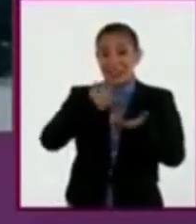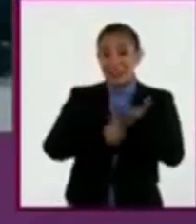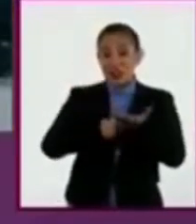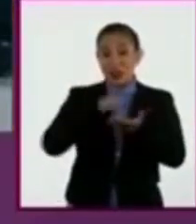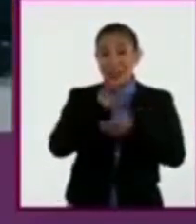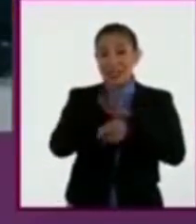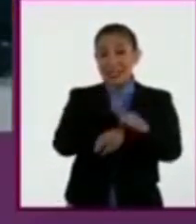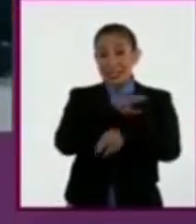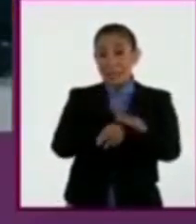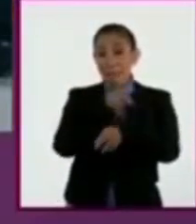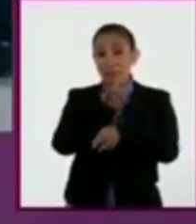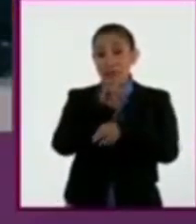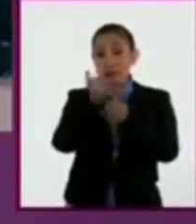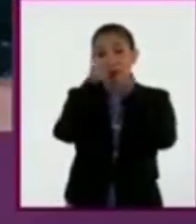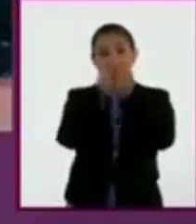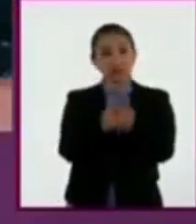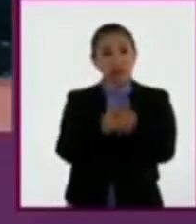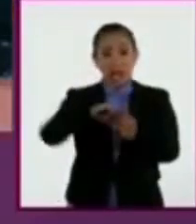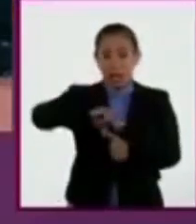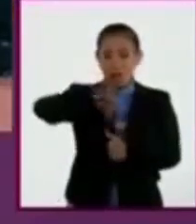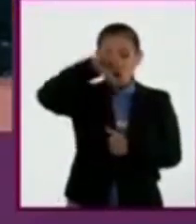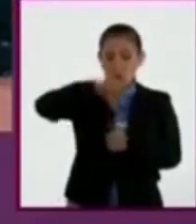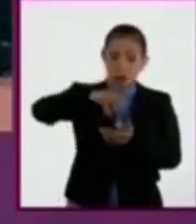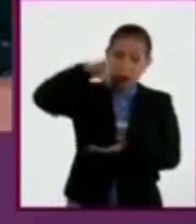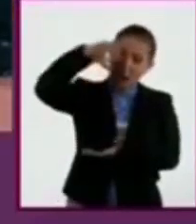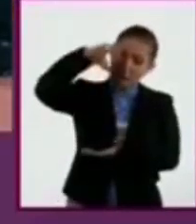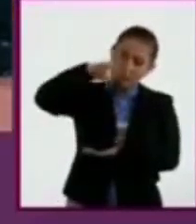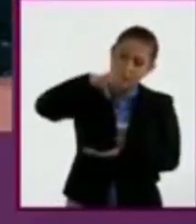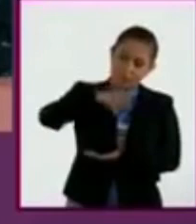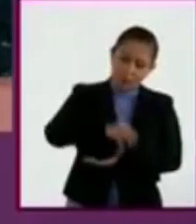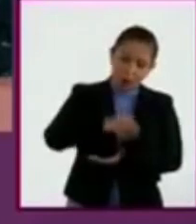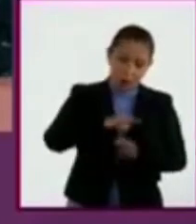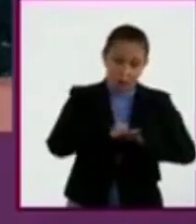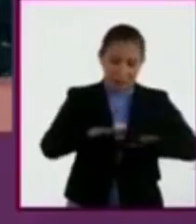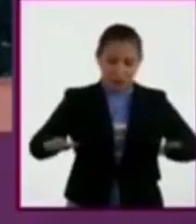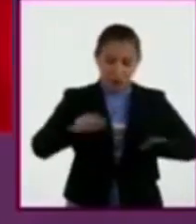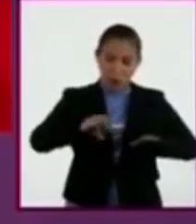por el simple hecho de estar a determinada altura respecto al